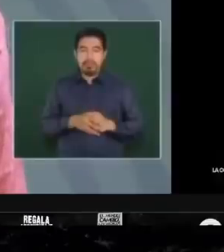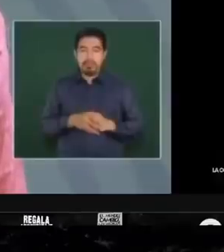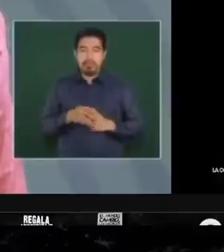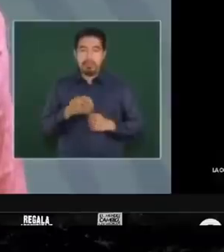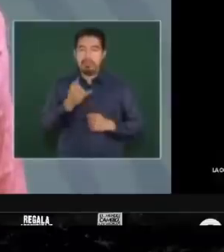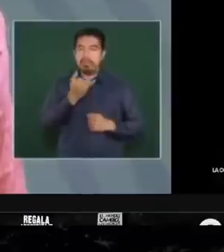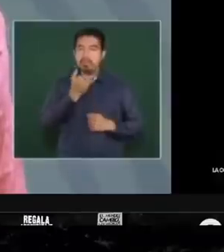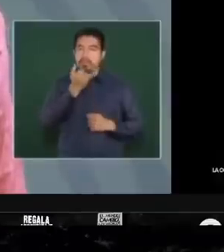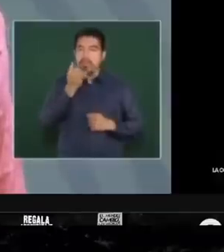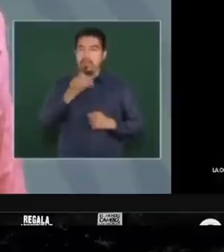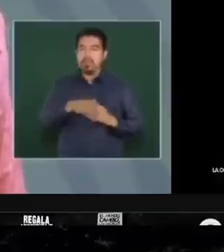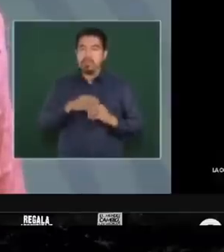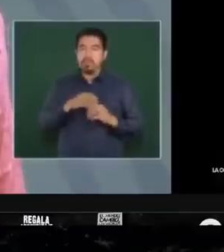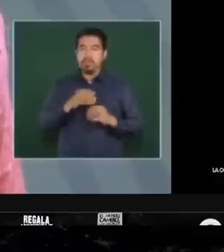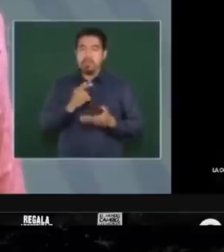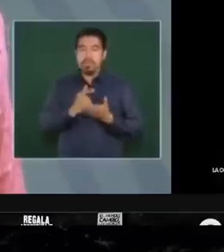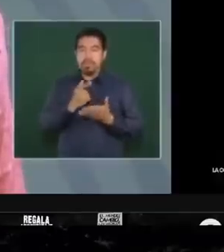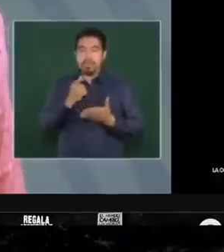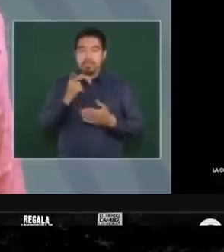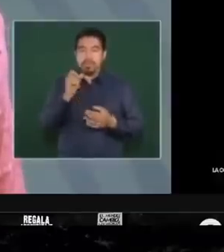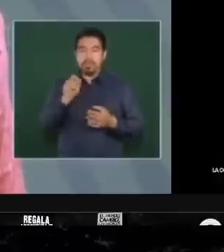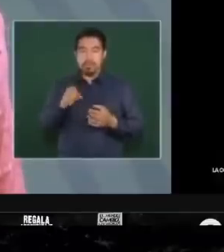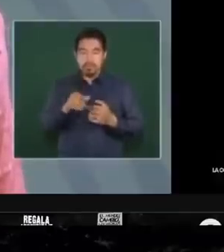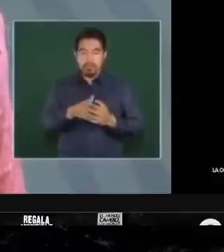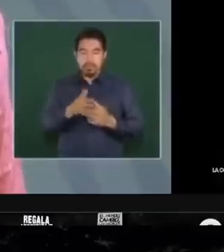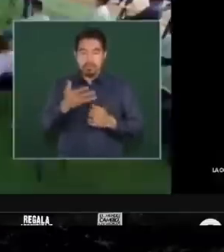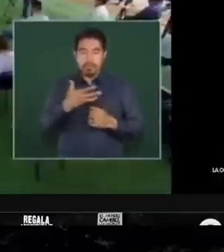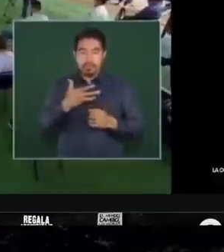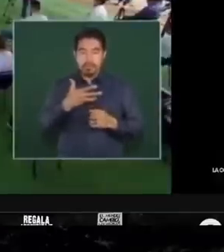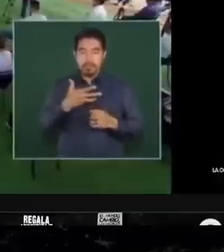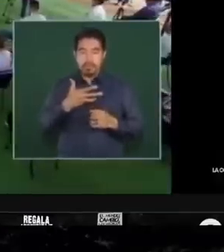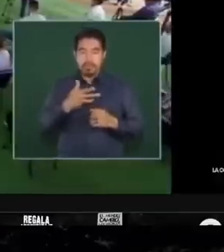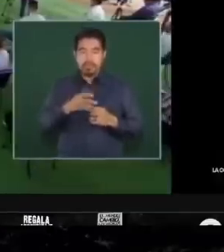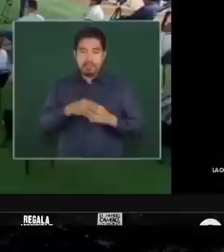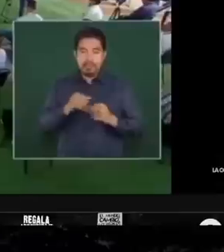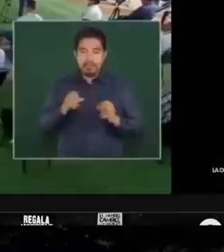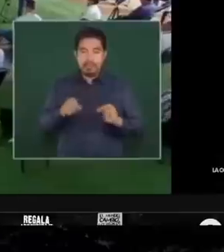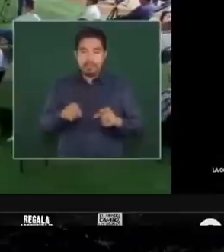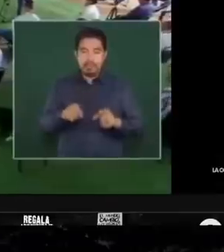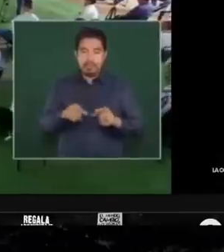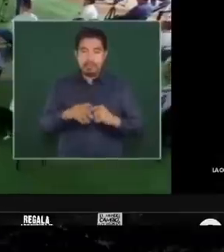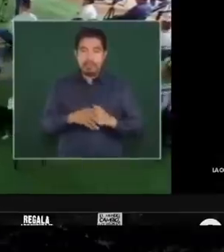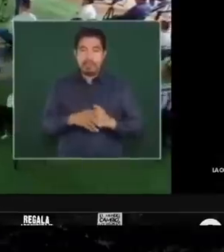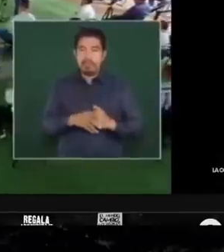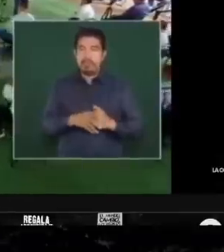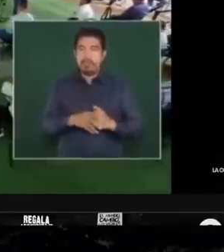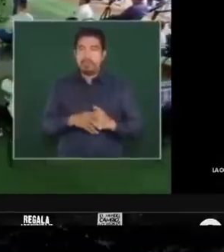anomalía, échenle. Cometida. ¡Cúplenle! La